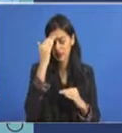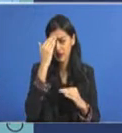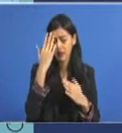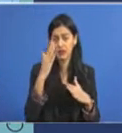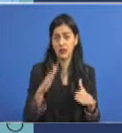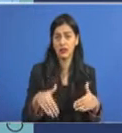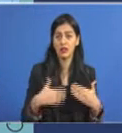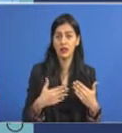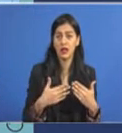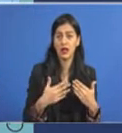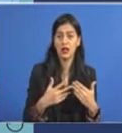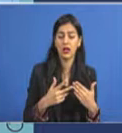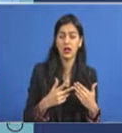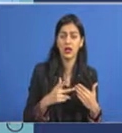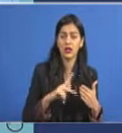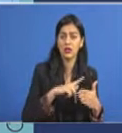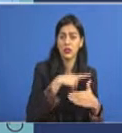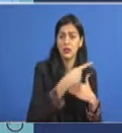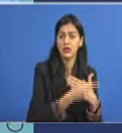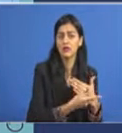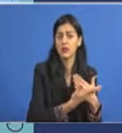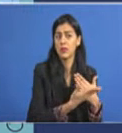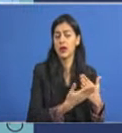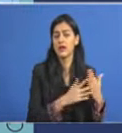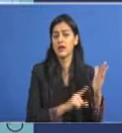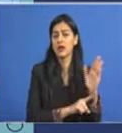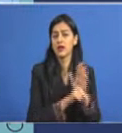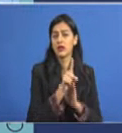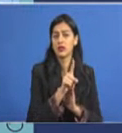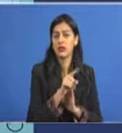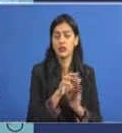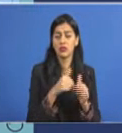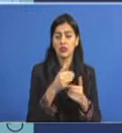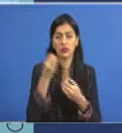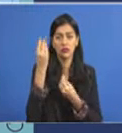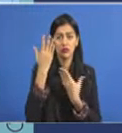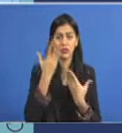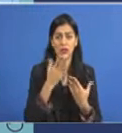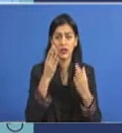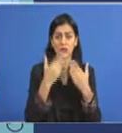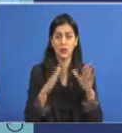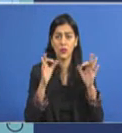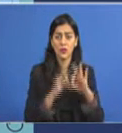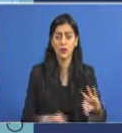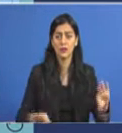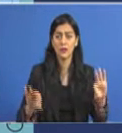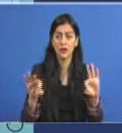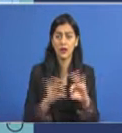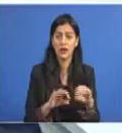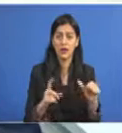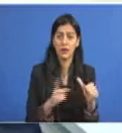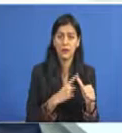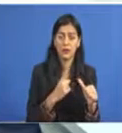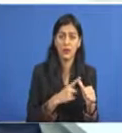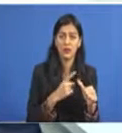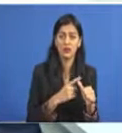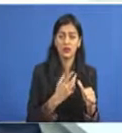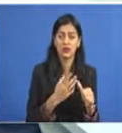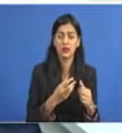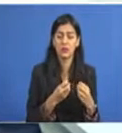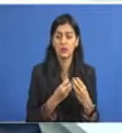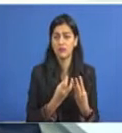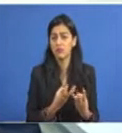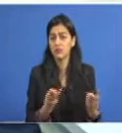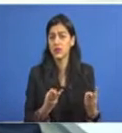su plataforma, aunque lo va a desarrollar. Esa incluye dos informaciones muy importantes. La primera es la característica del producto, la información acerca